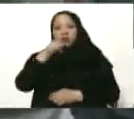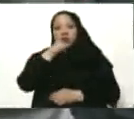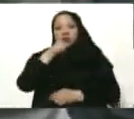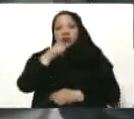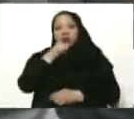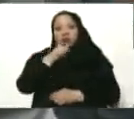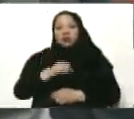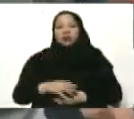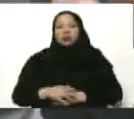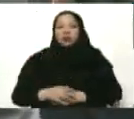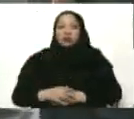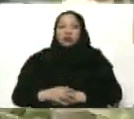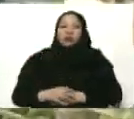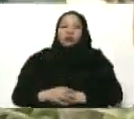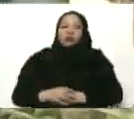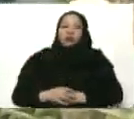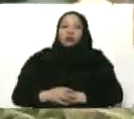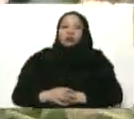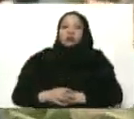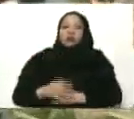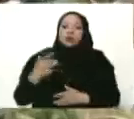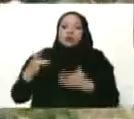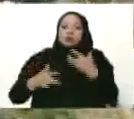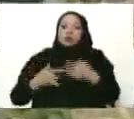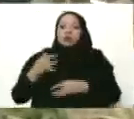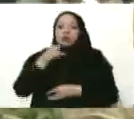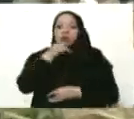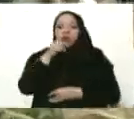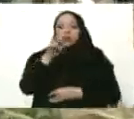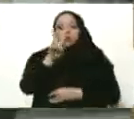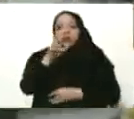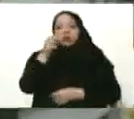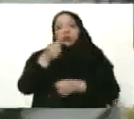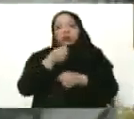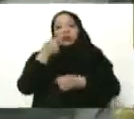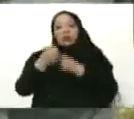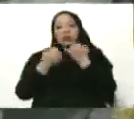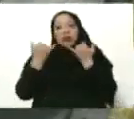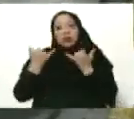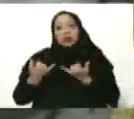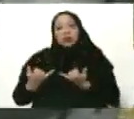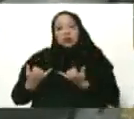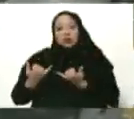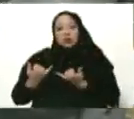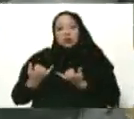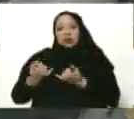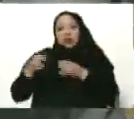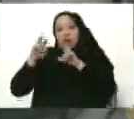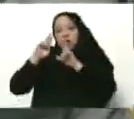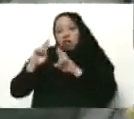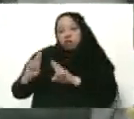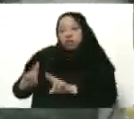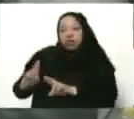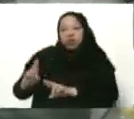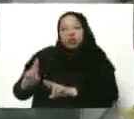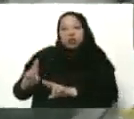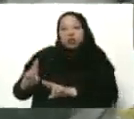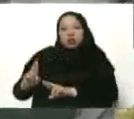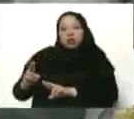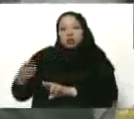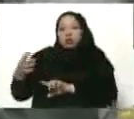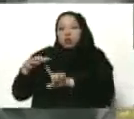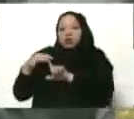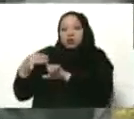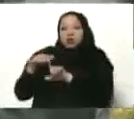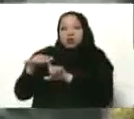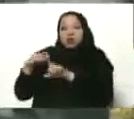asigne vivienda. Por ahora la acción, tenemos dos tipos de acciones, unas que tienen que ver con lo que respecta al siniestro de